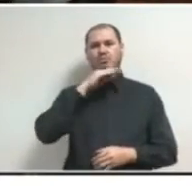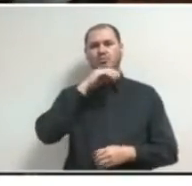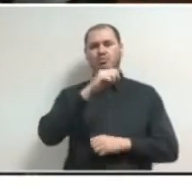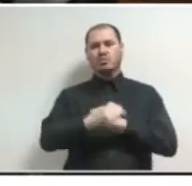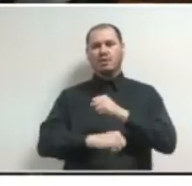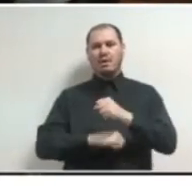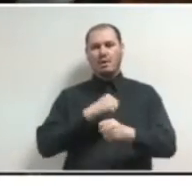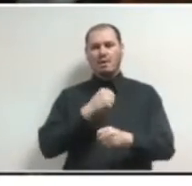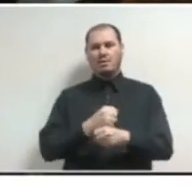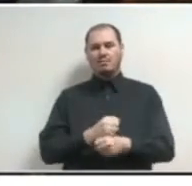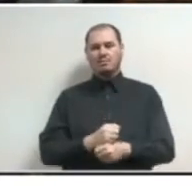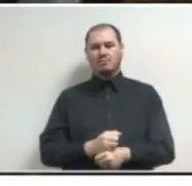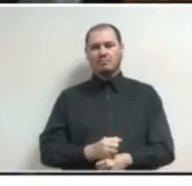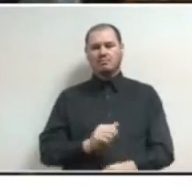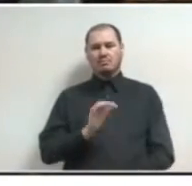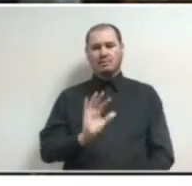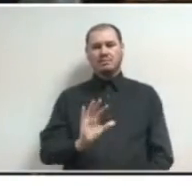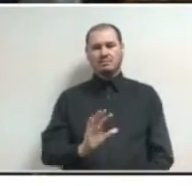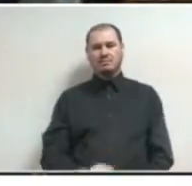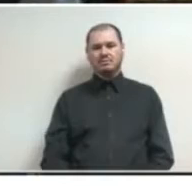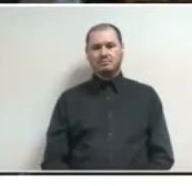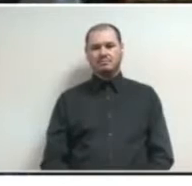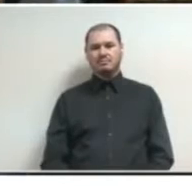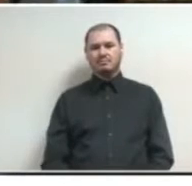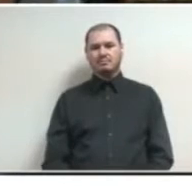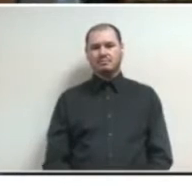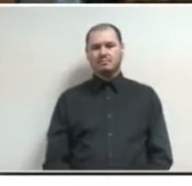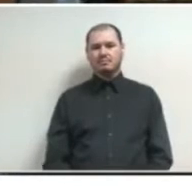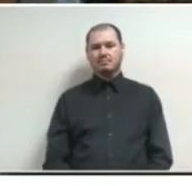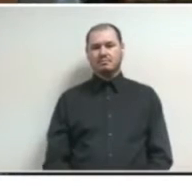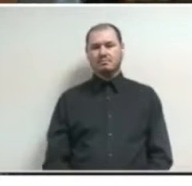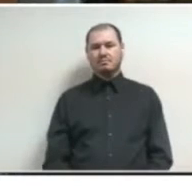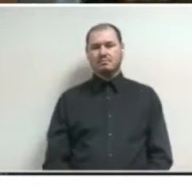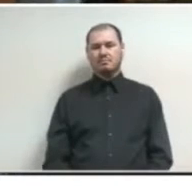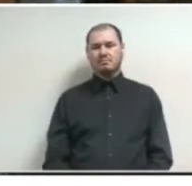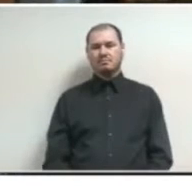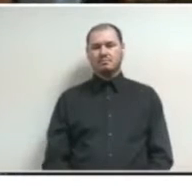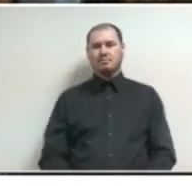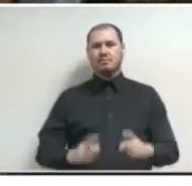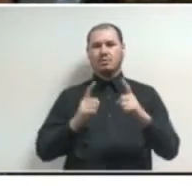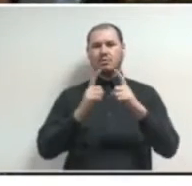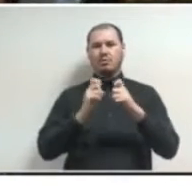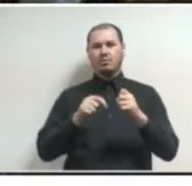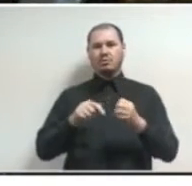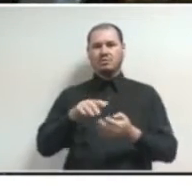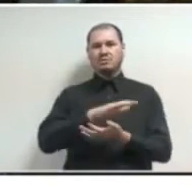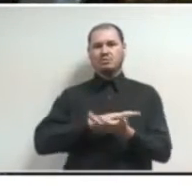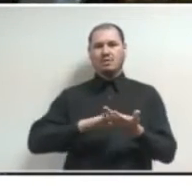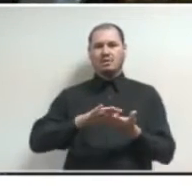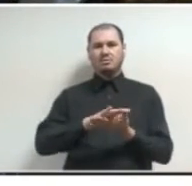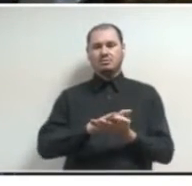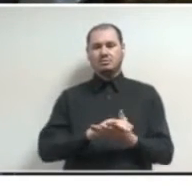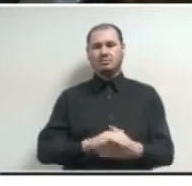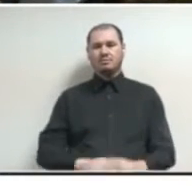ve registro cautivo, lleva el chupé. Que seamos. Hoy en ahí.